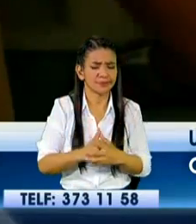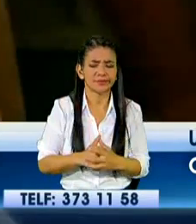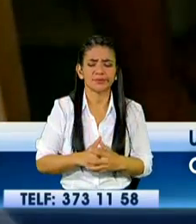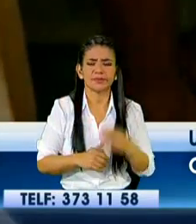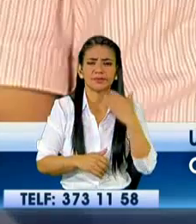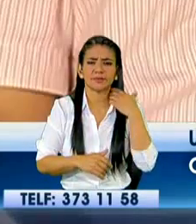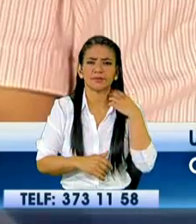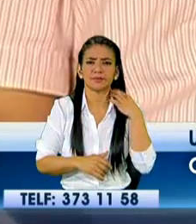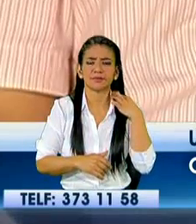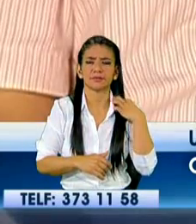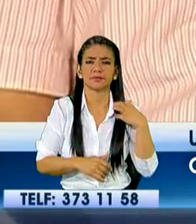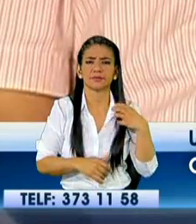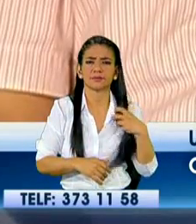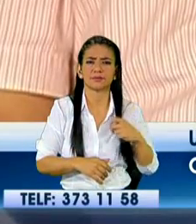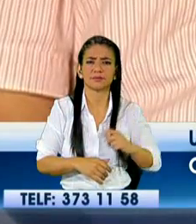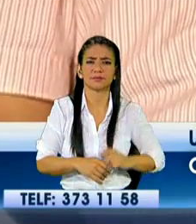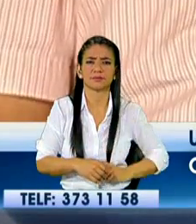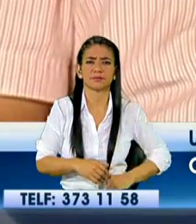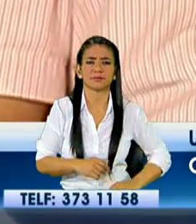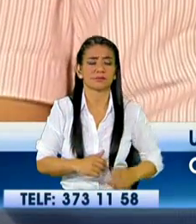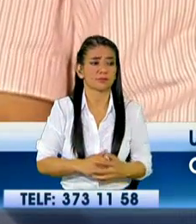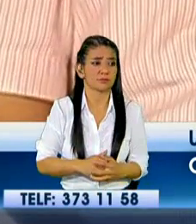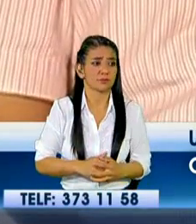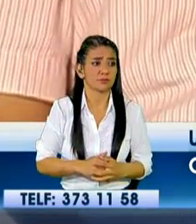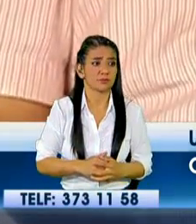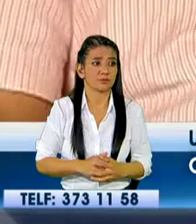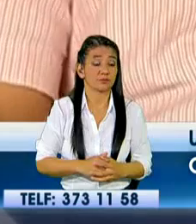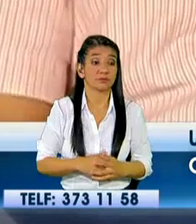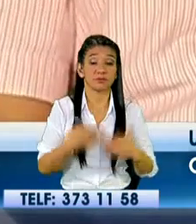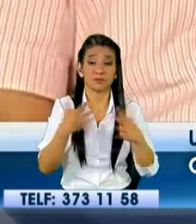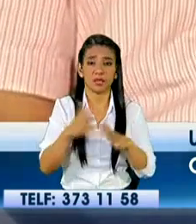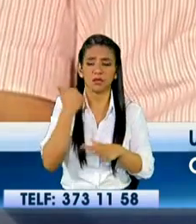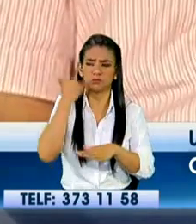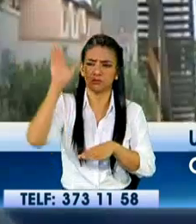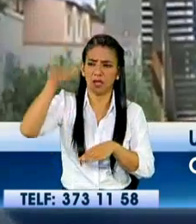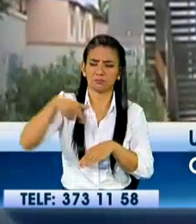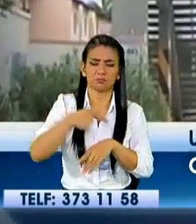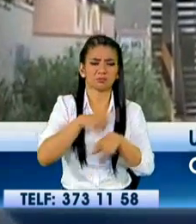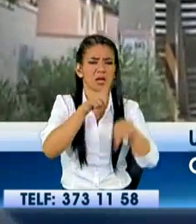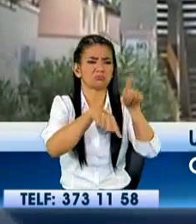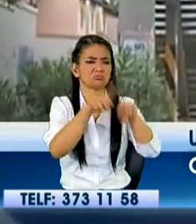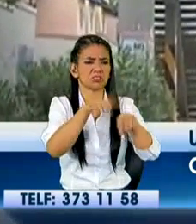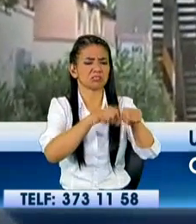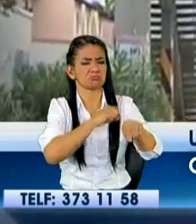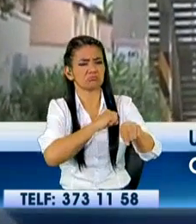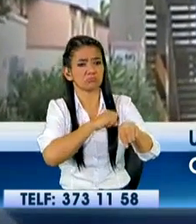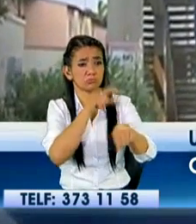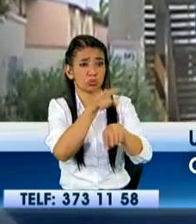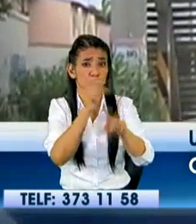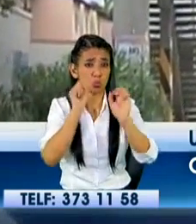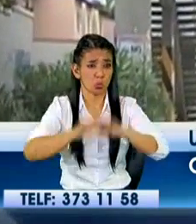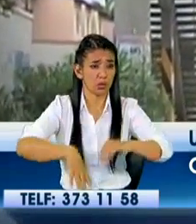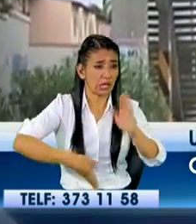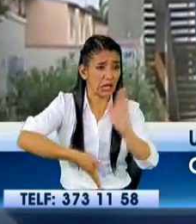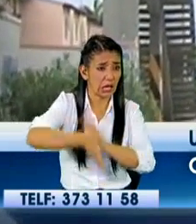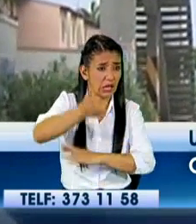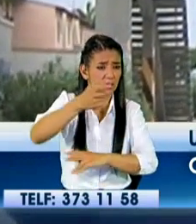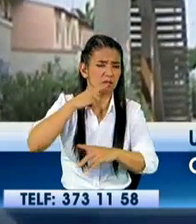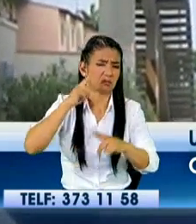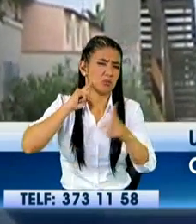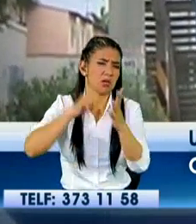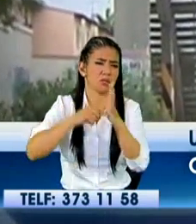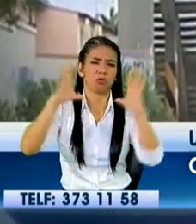insignificantes. Ya como uno tiene carro, hubieron llamadas, me presentaron a otro. Y opté por irme a la carretera a